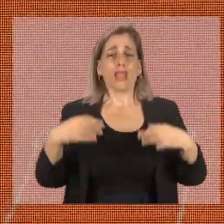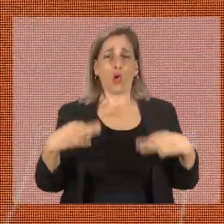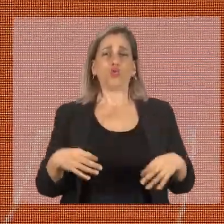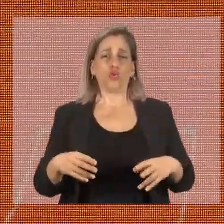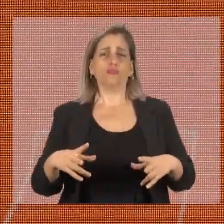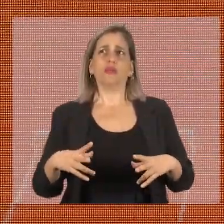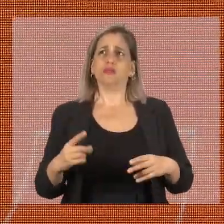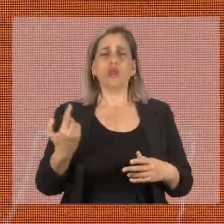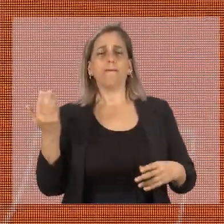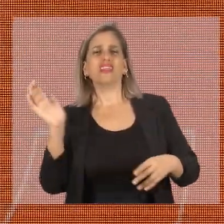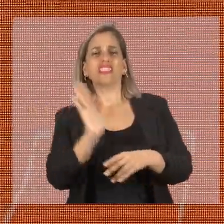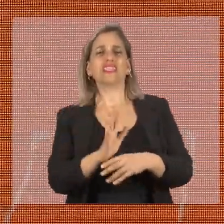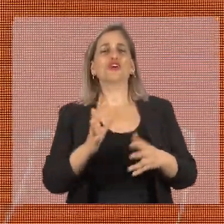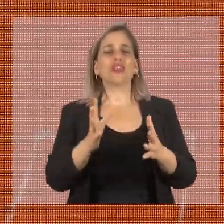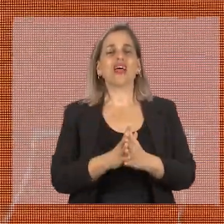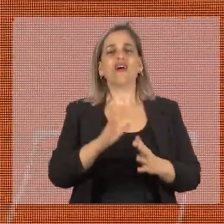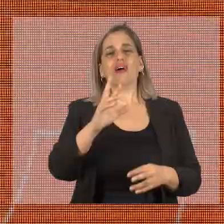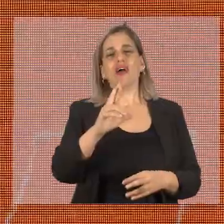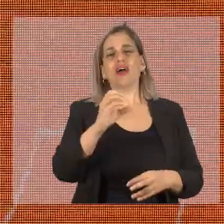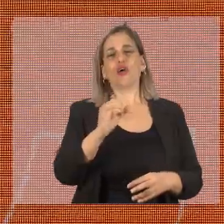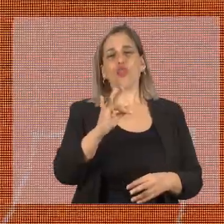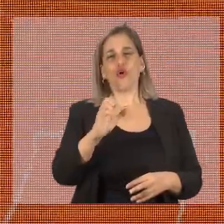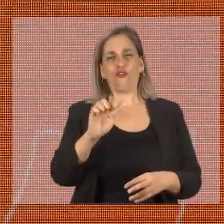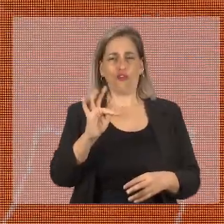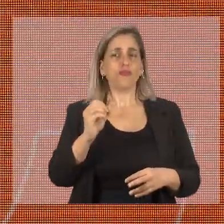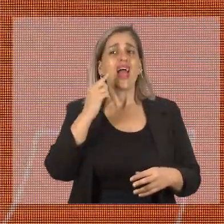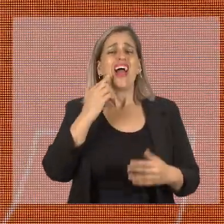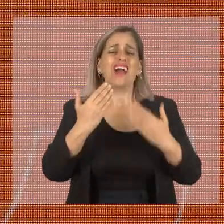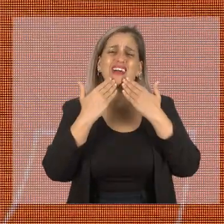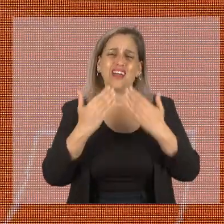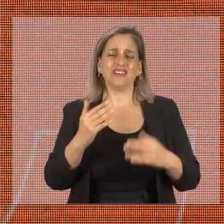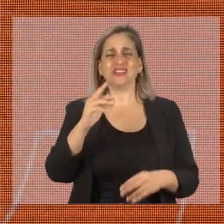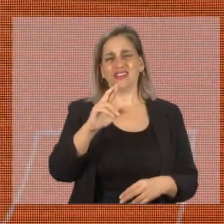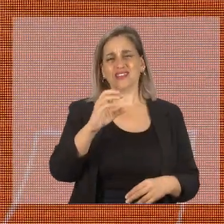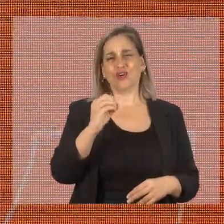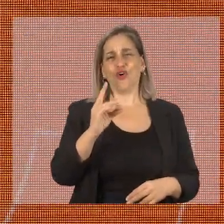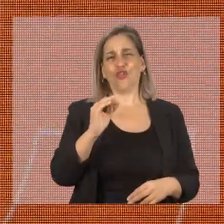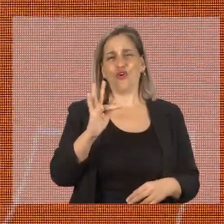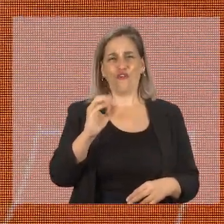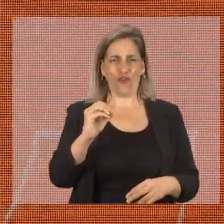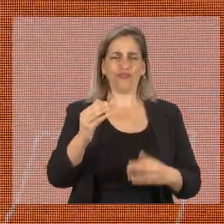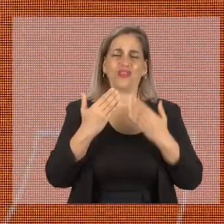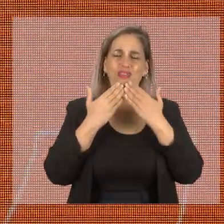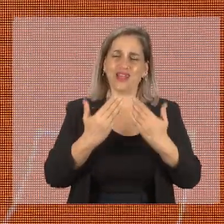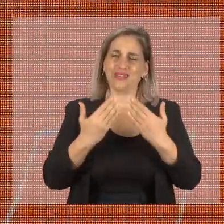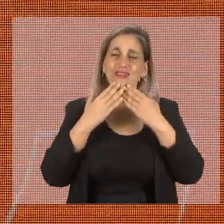Y se hizo una presentación, estaba Rodolfo. Gracias, Rodolfo, de corazón.